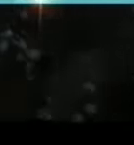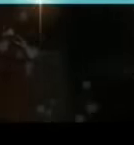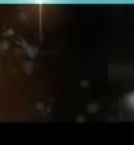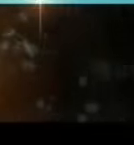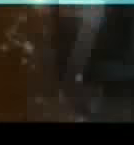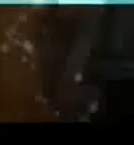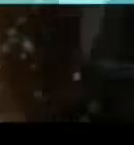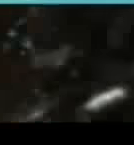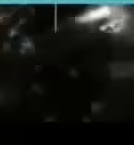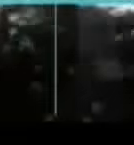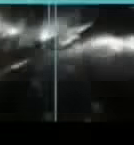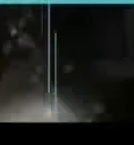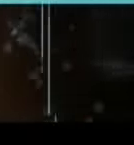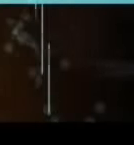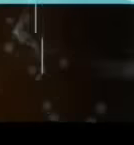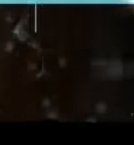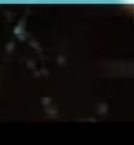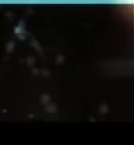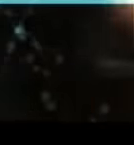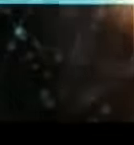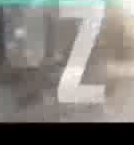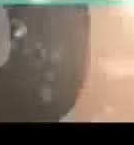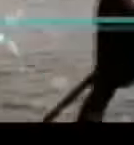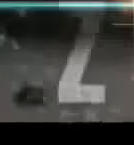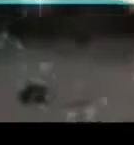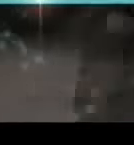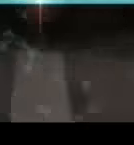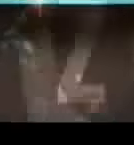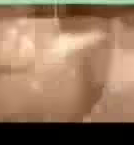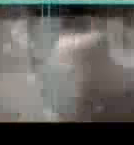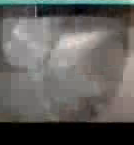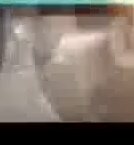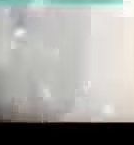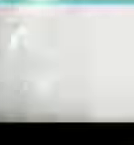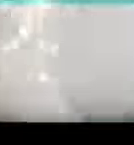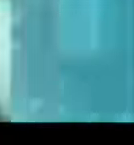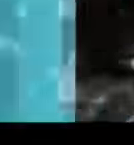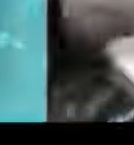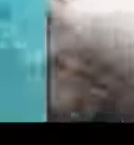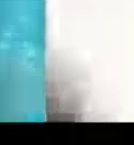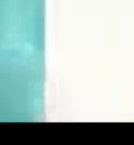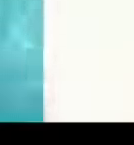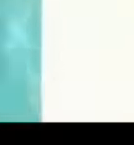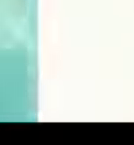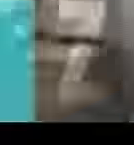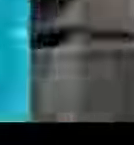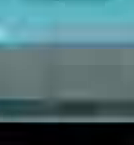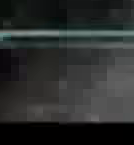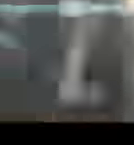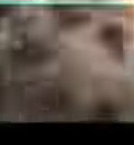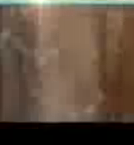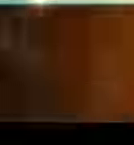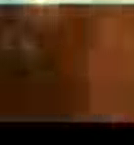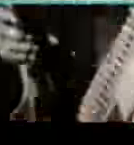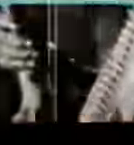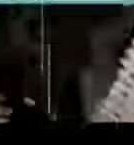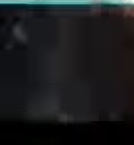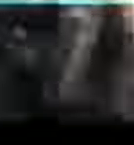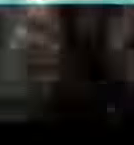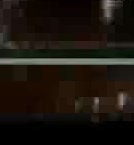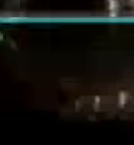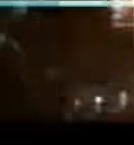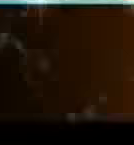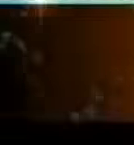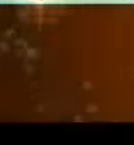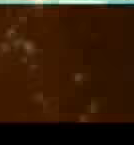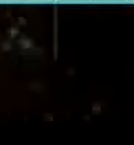En agosto, disfruta el mejor verano por la pantalla de Ecuador TV. No querrás despegarte de tu